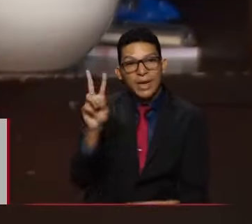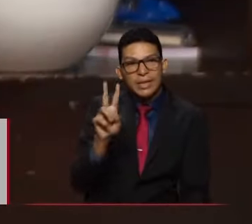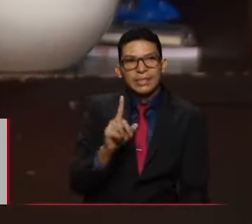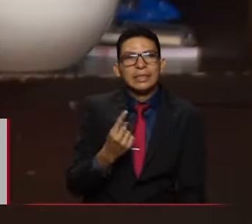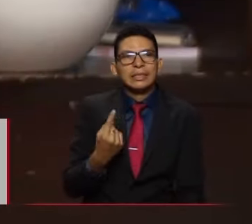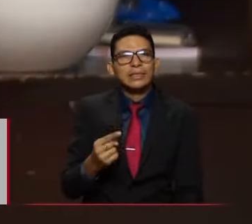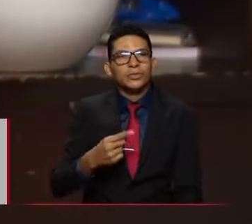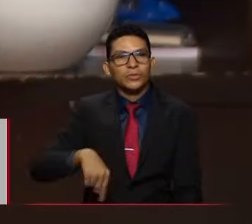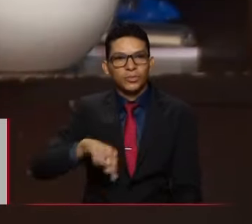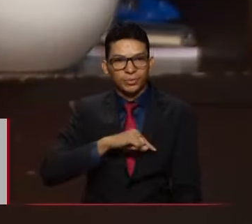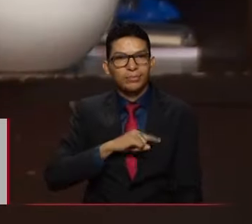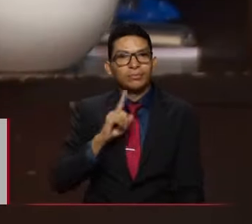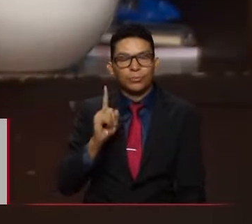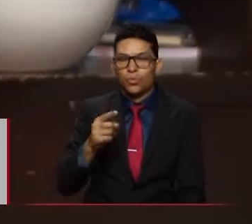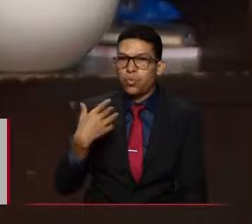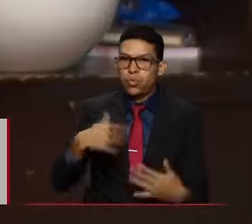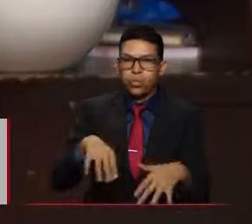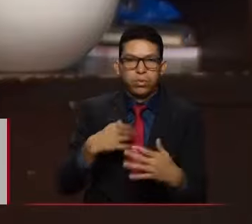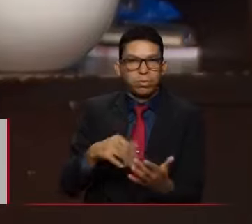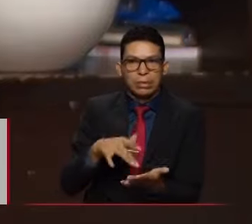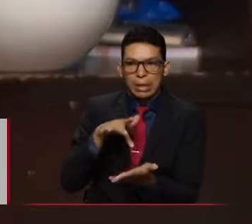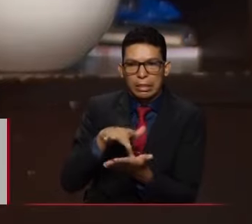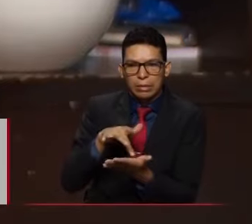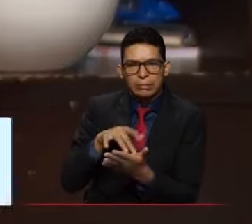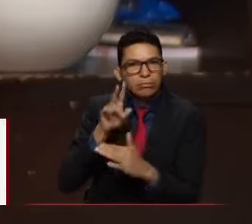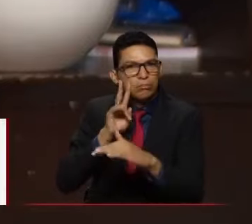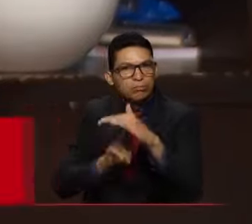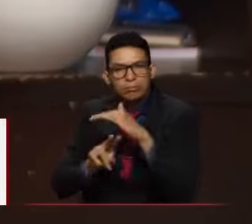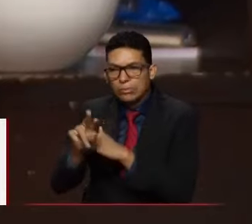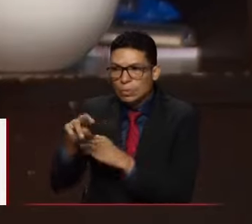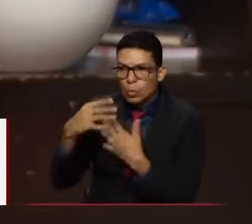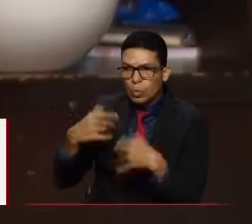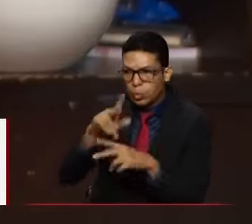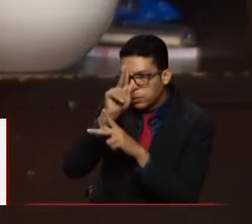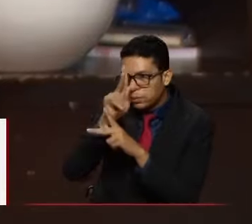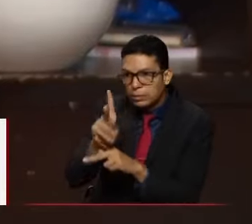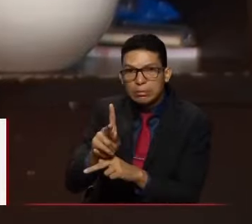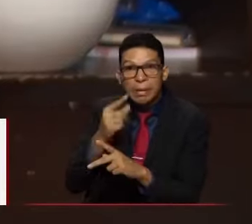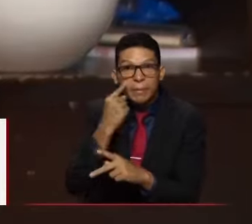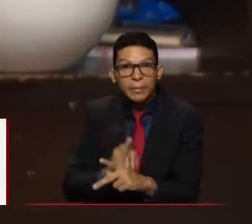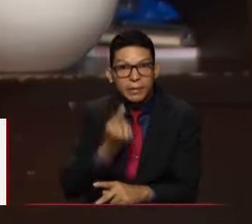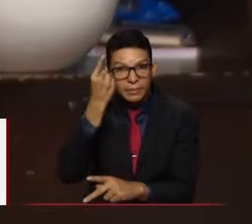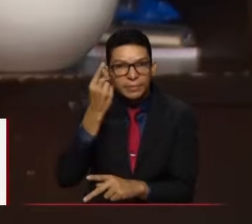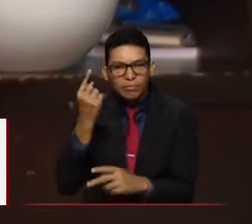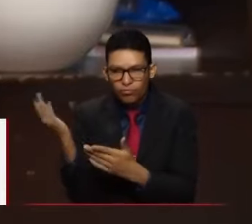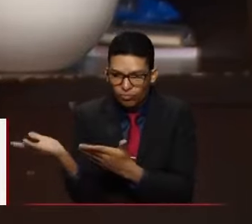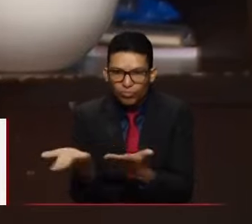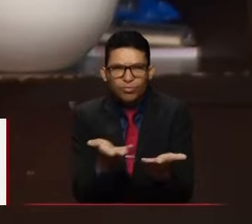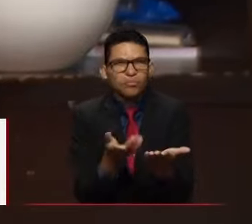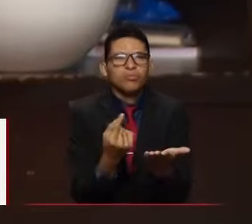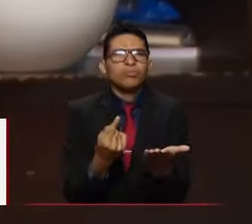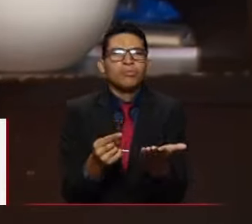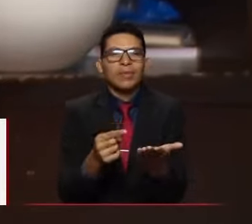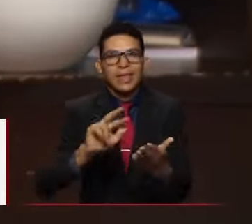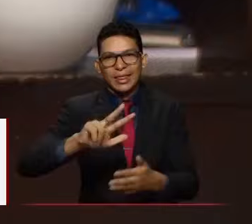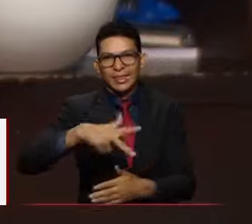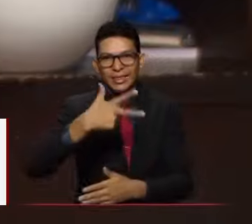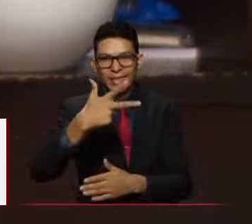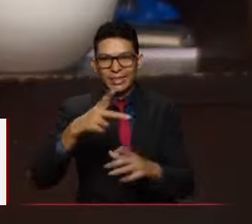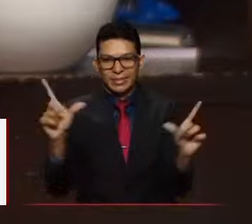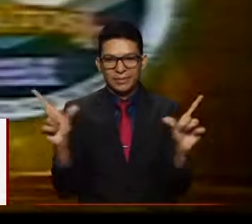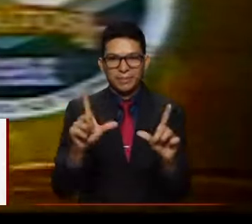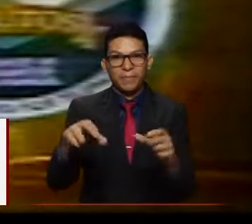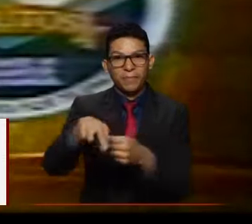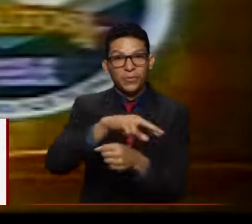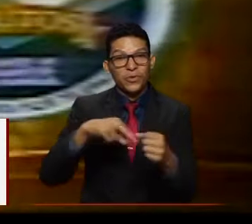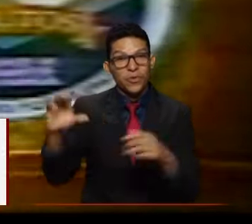les debemos tanto, porque fueron unos visionarios, porque fueron unos pioneros de traer al tercer canal regional que se